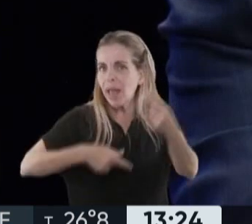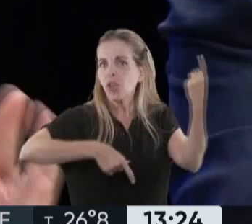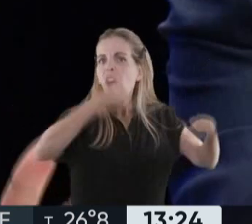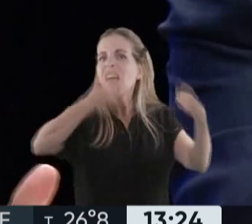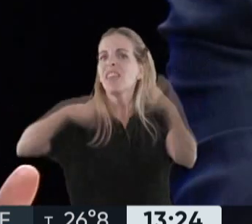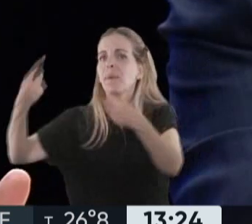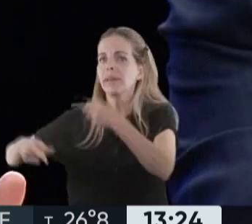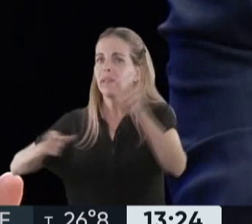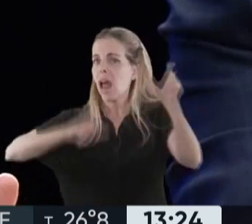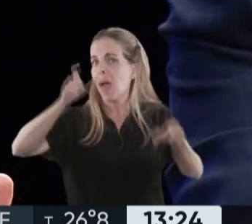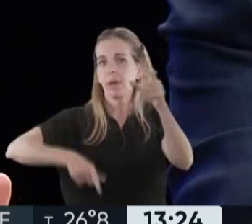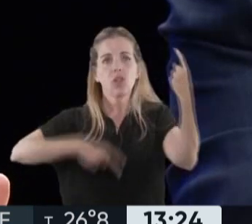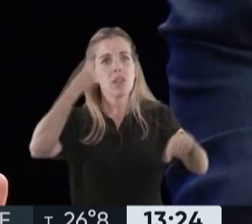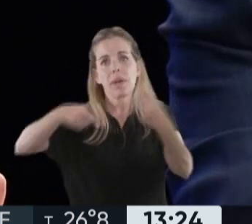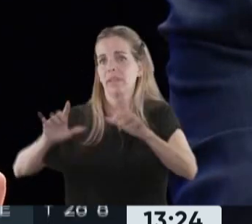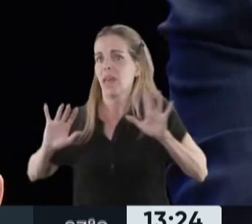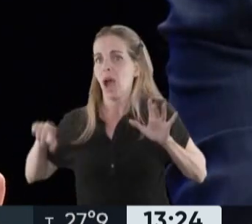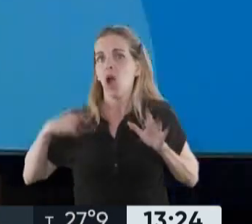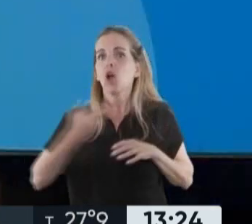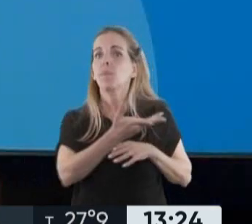Pero es un aprendizaje que como sociedad hay que hacer,